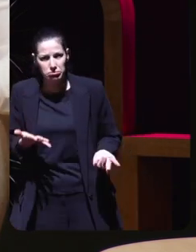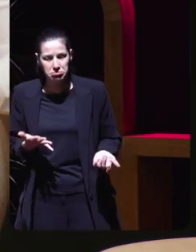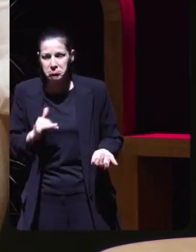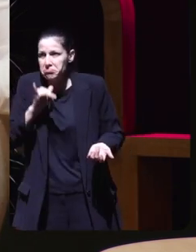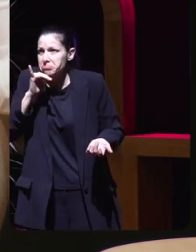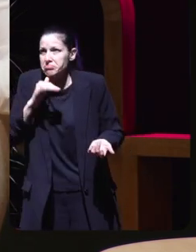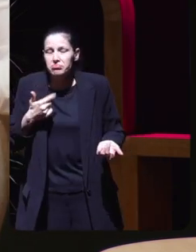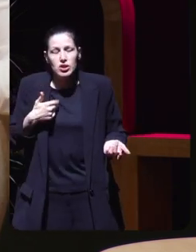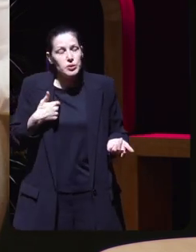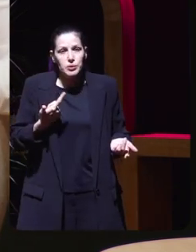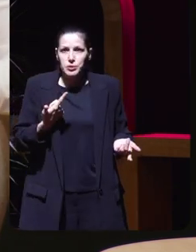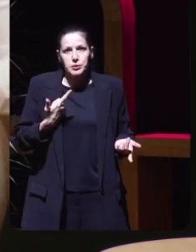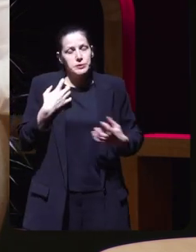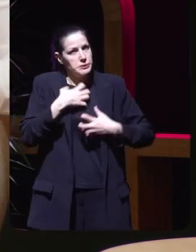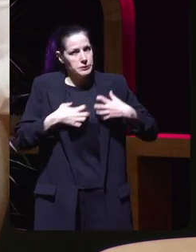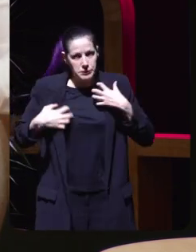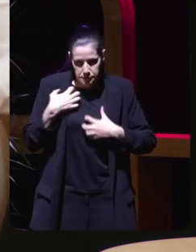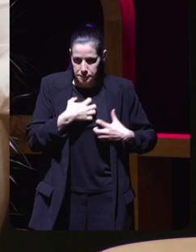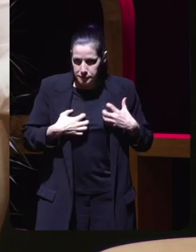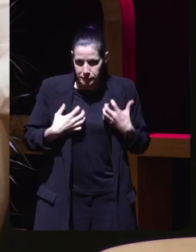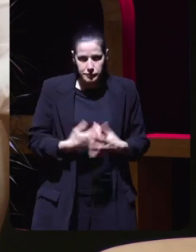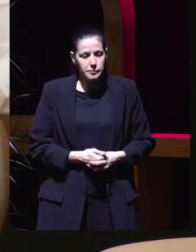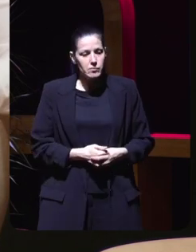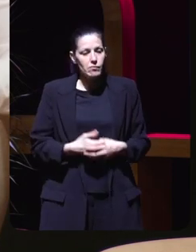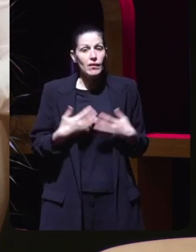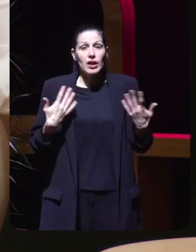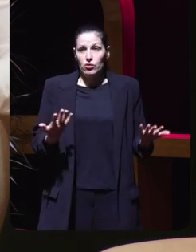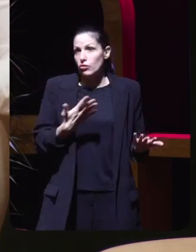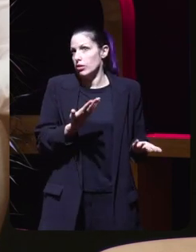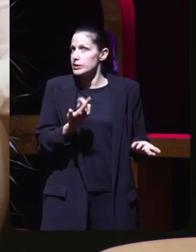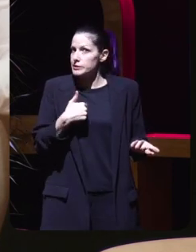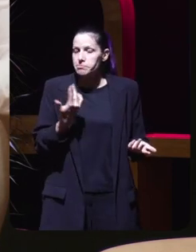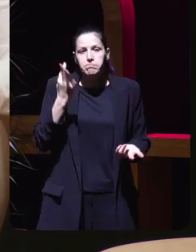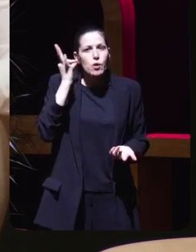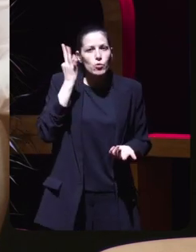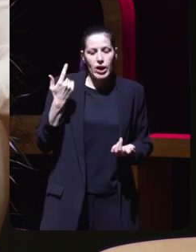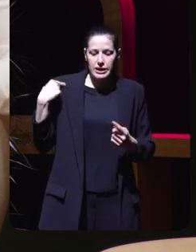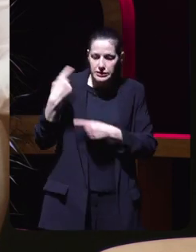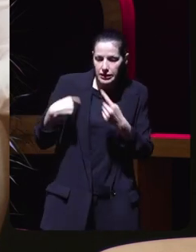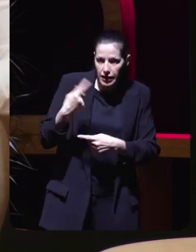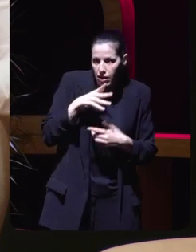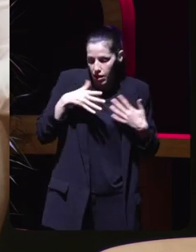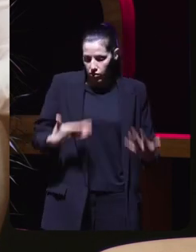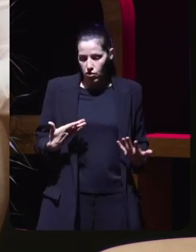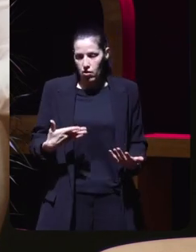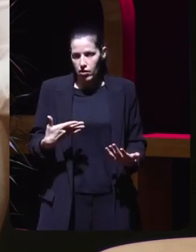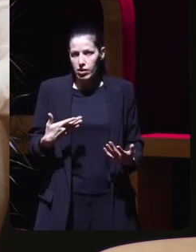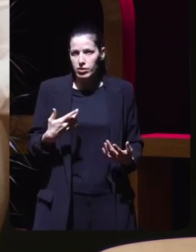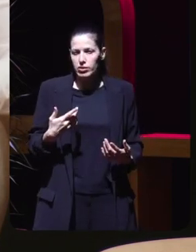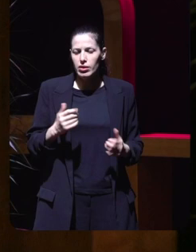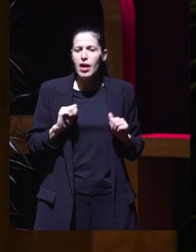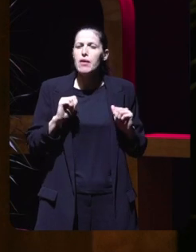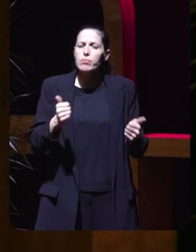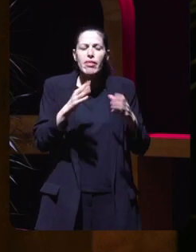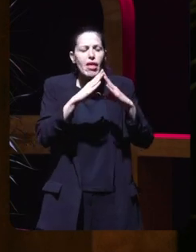parece muy importante desear claro visto antes de nada porque somos aseración a que se nos ha dicho nada más entrar a una carrera